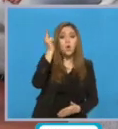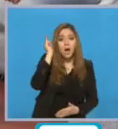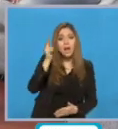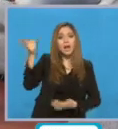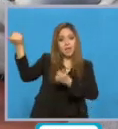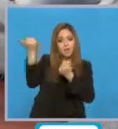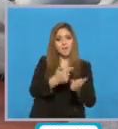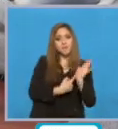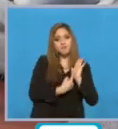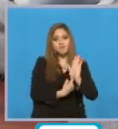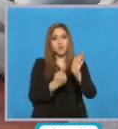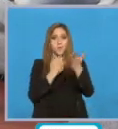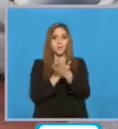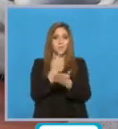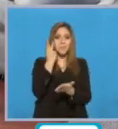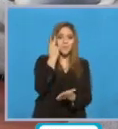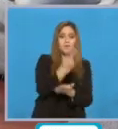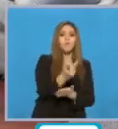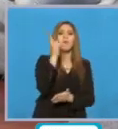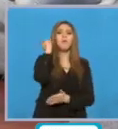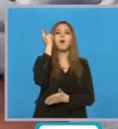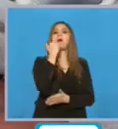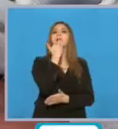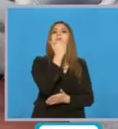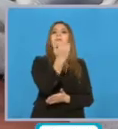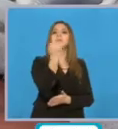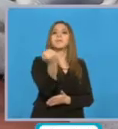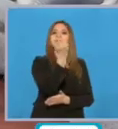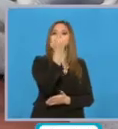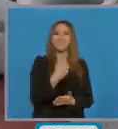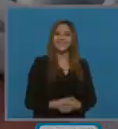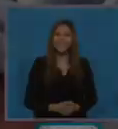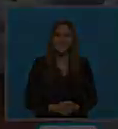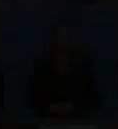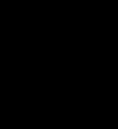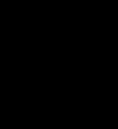trofeo y nos digan cómo les fue. Así es. Muchas gracias, Claro en que serio. sí. Todo el éxito del mundo. Mucho, Muchísimas mucho. gracias. Gracias.